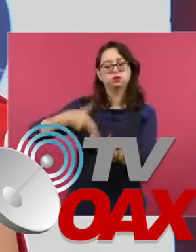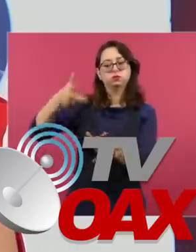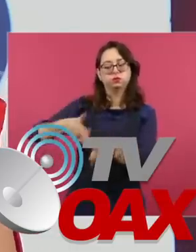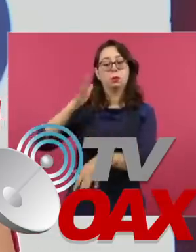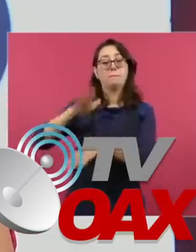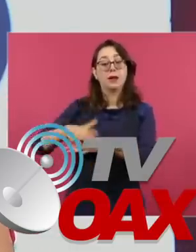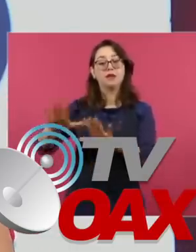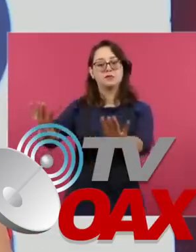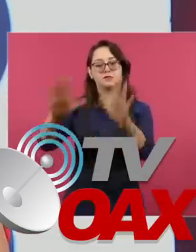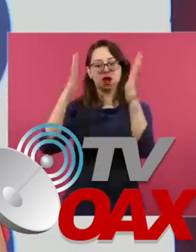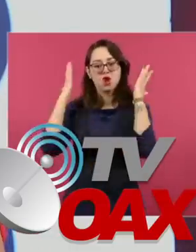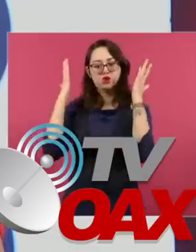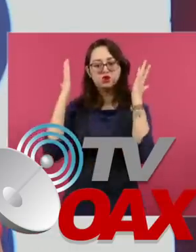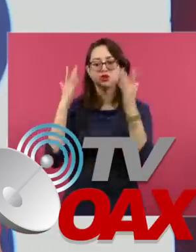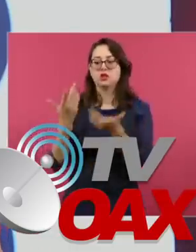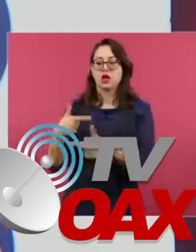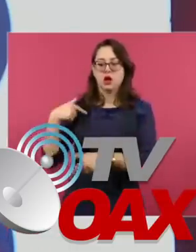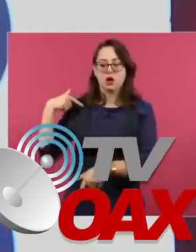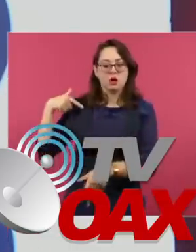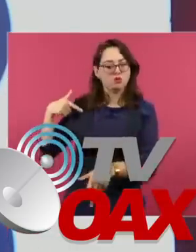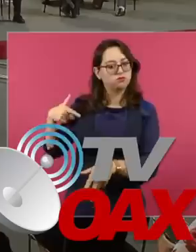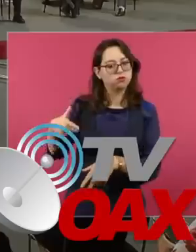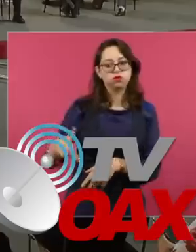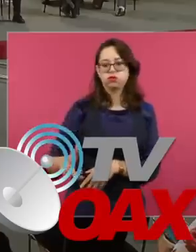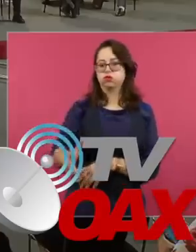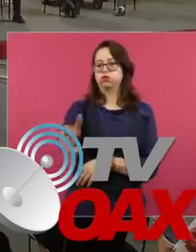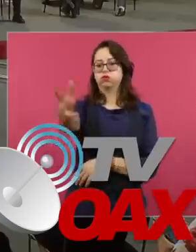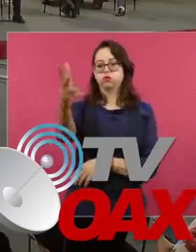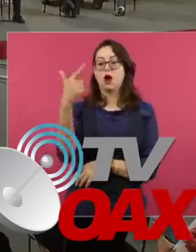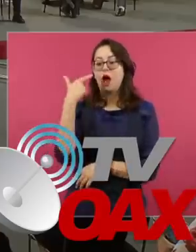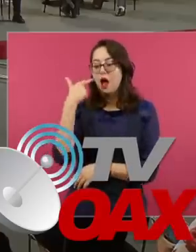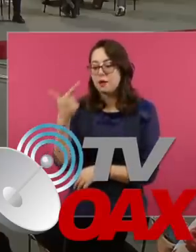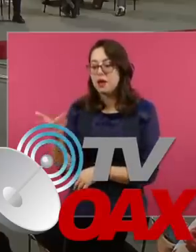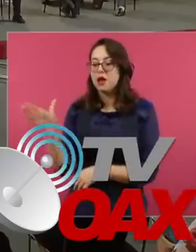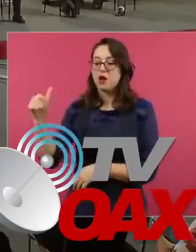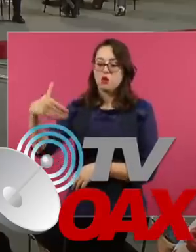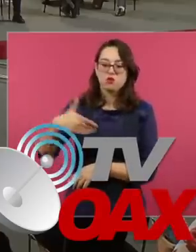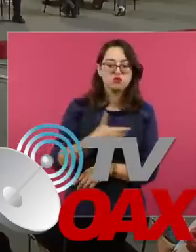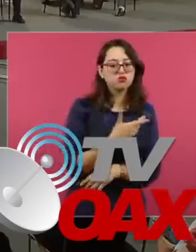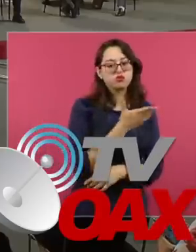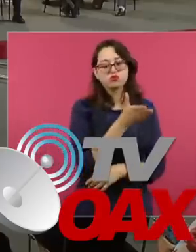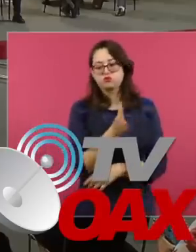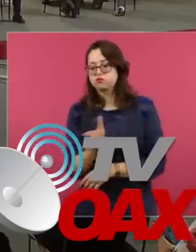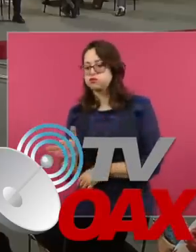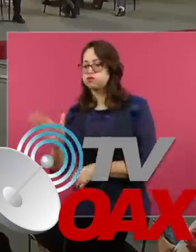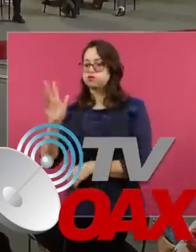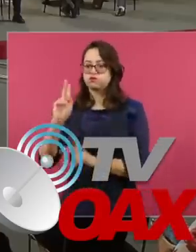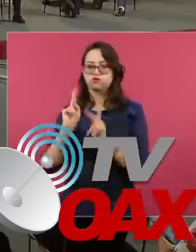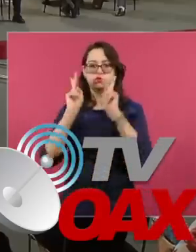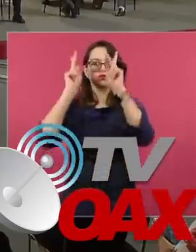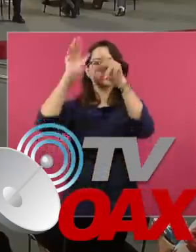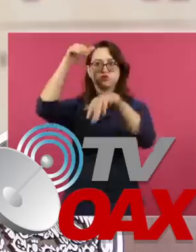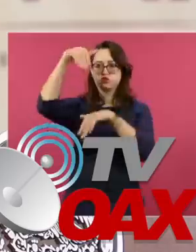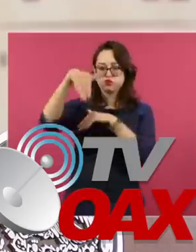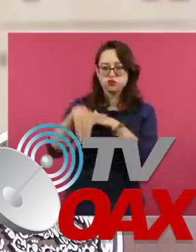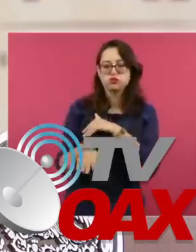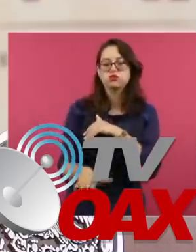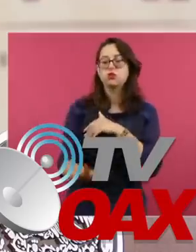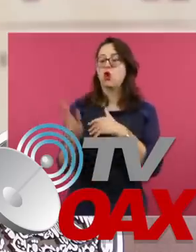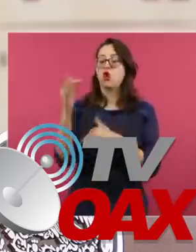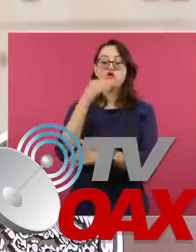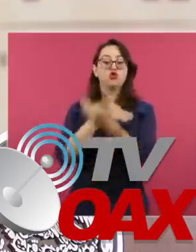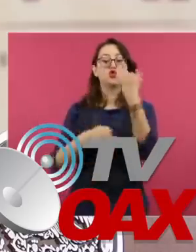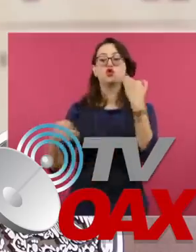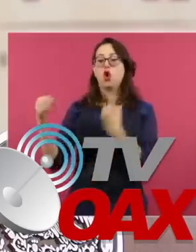a todas las condiciones más complicadas de curvas, de vía, de pendientes,